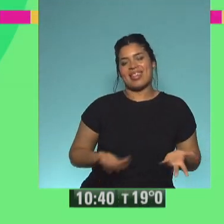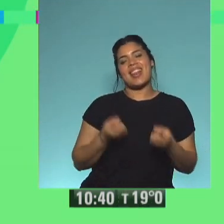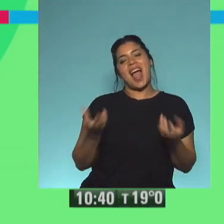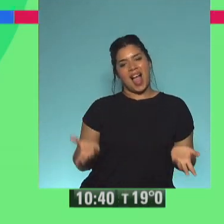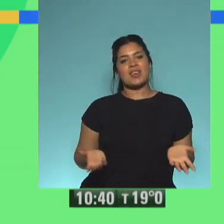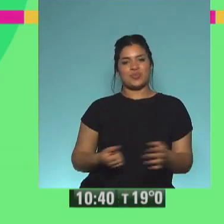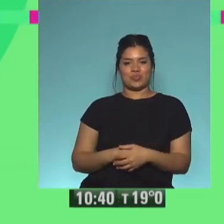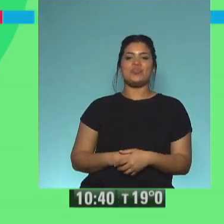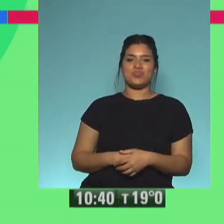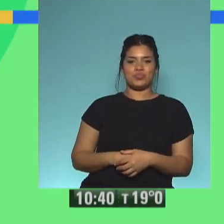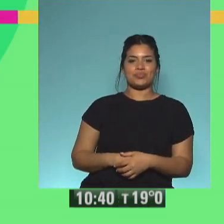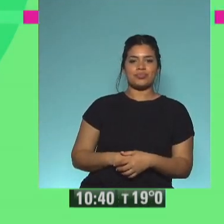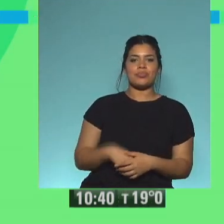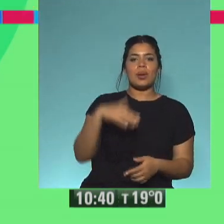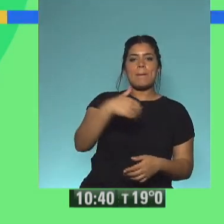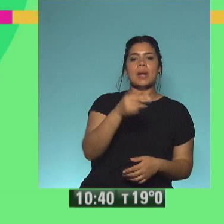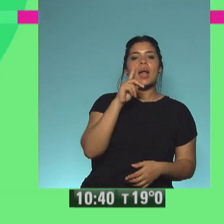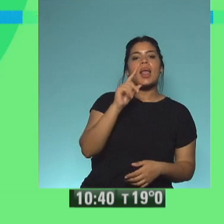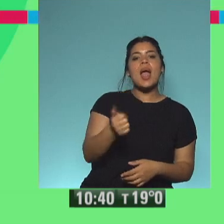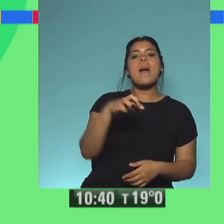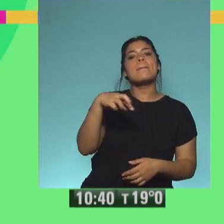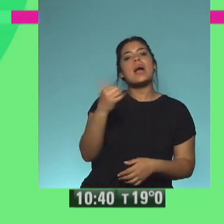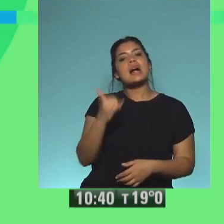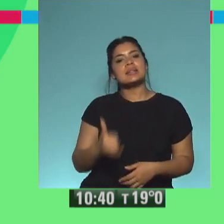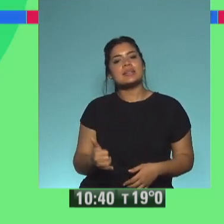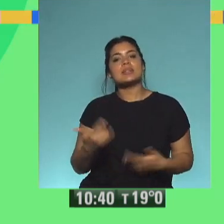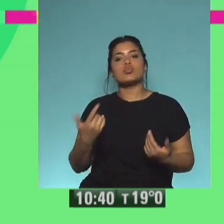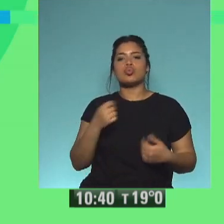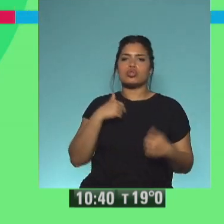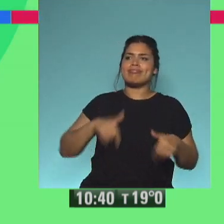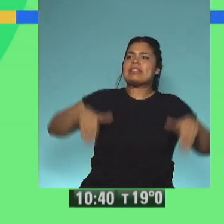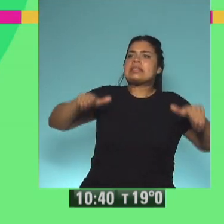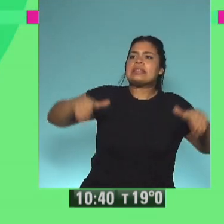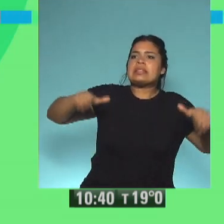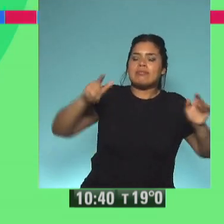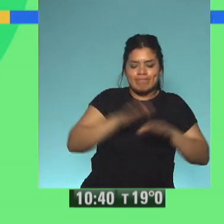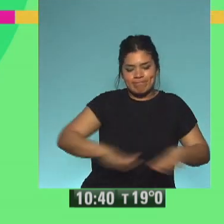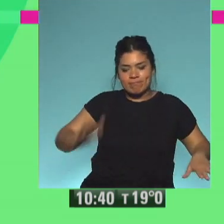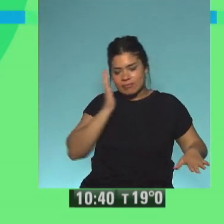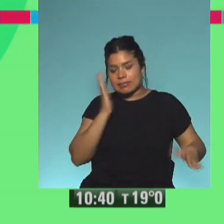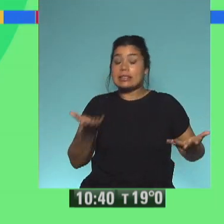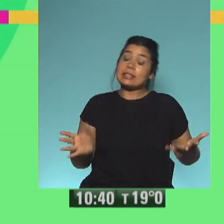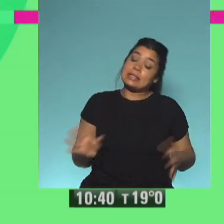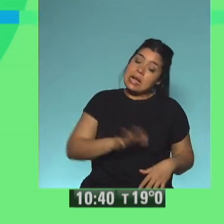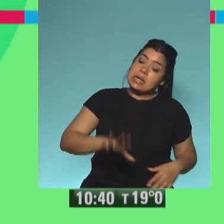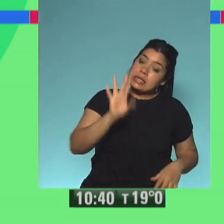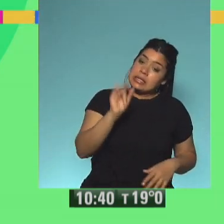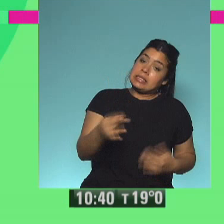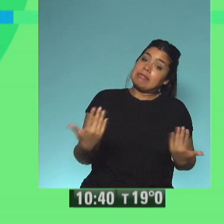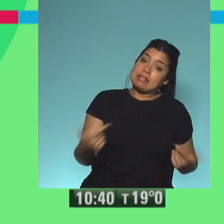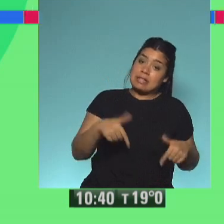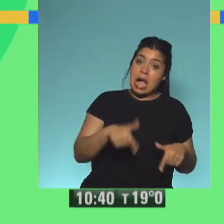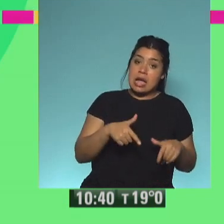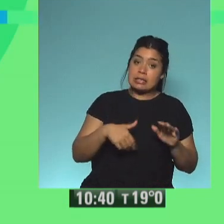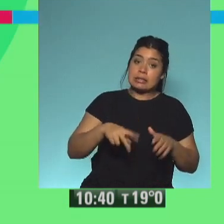claro. Le queda muy bien, además. María Paz, ahí está entre los pajaritos. Intentando levantar vuelo desde la cama. ¡Ah! Complicado. Es un lugar complejo para empezar a volar ahí